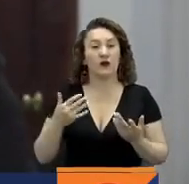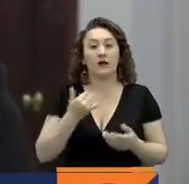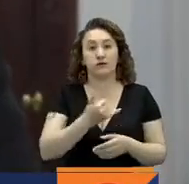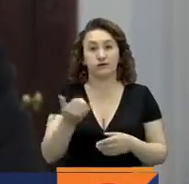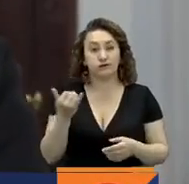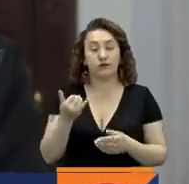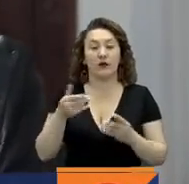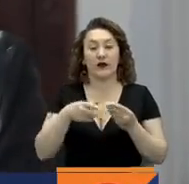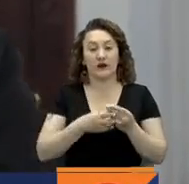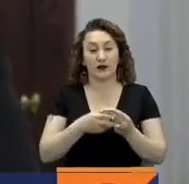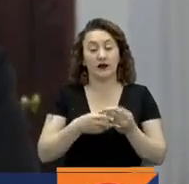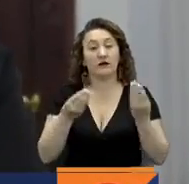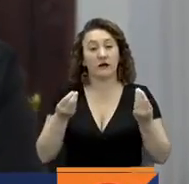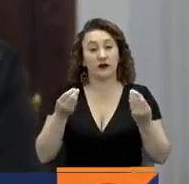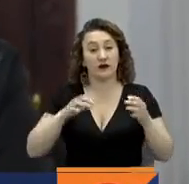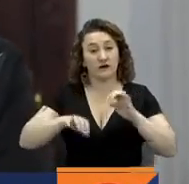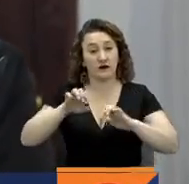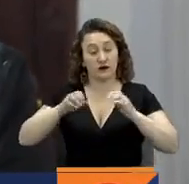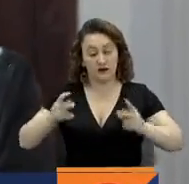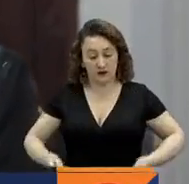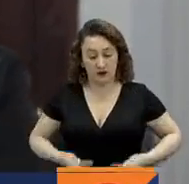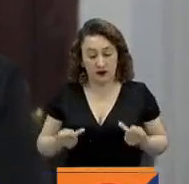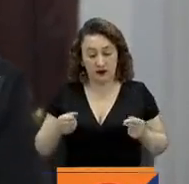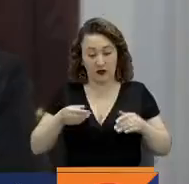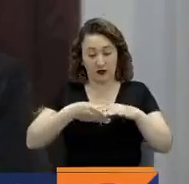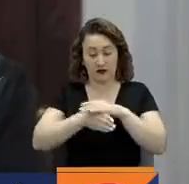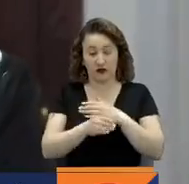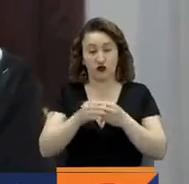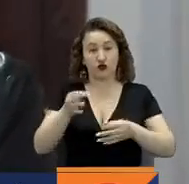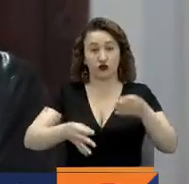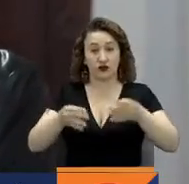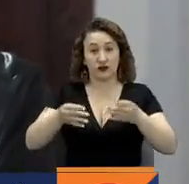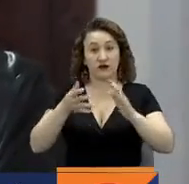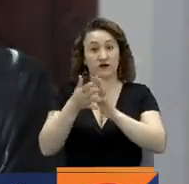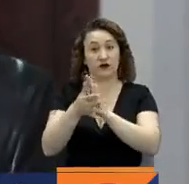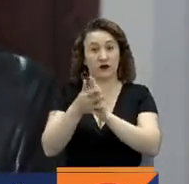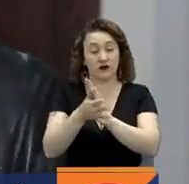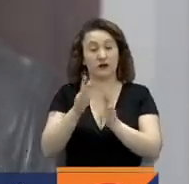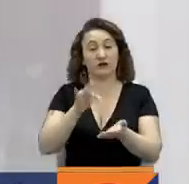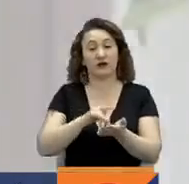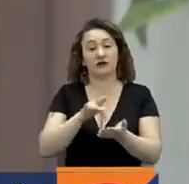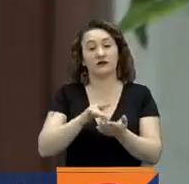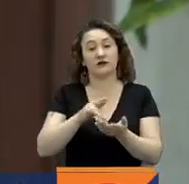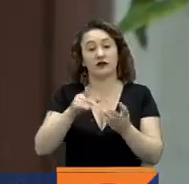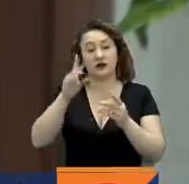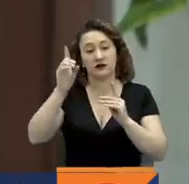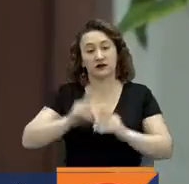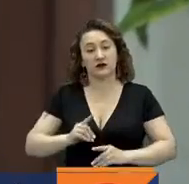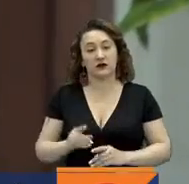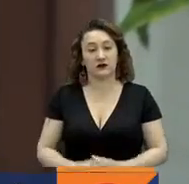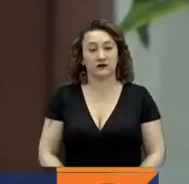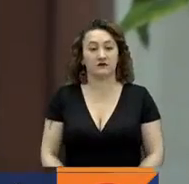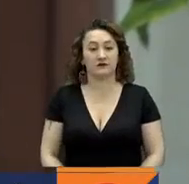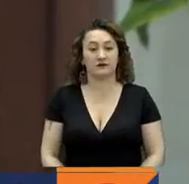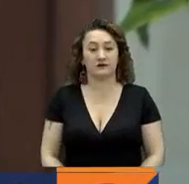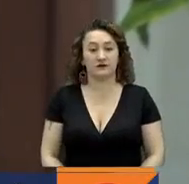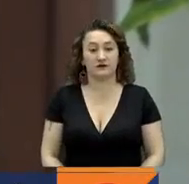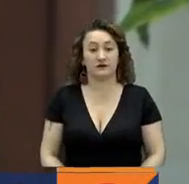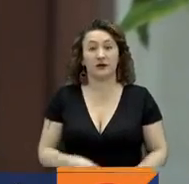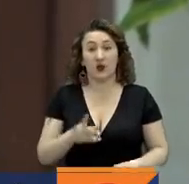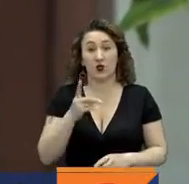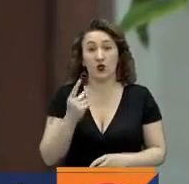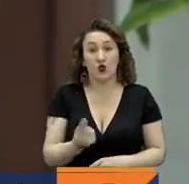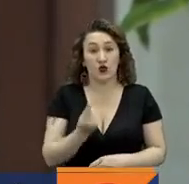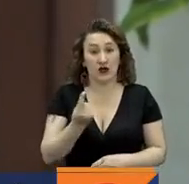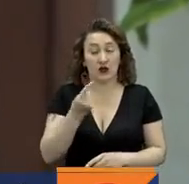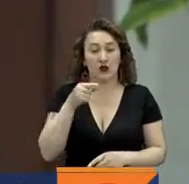podamos acceder a la justicia, podamos acceder a la información y podamos participar de las decisiones que nos competen. Es el único tratado internacional que